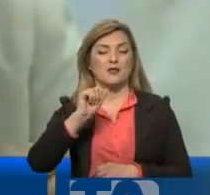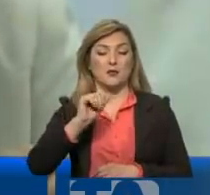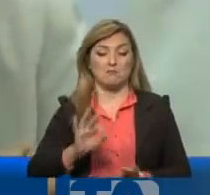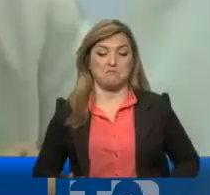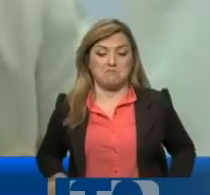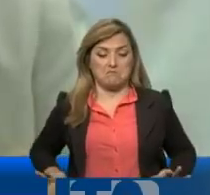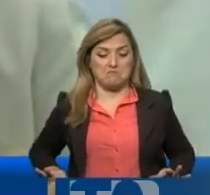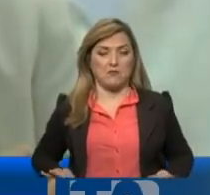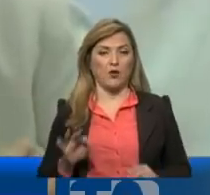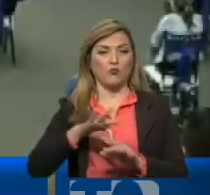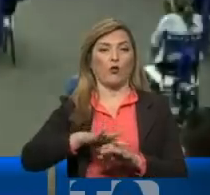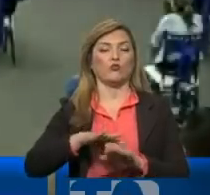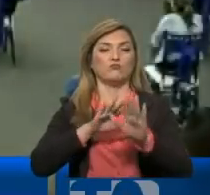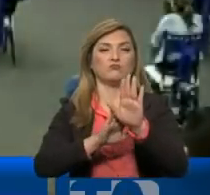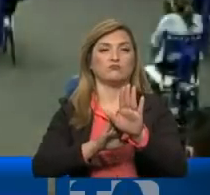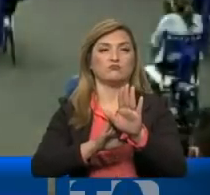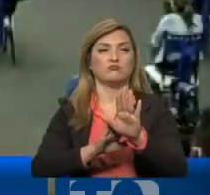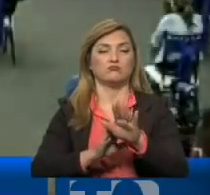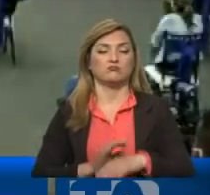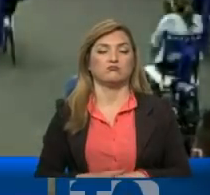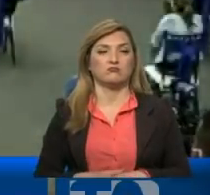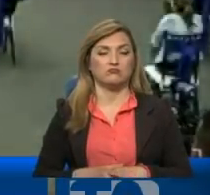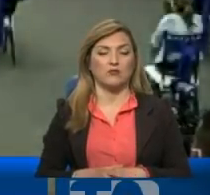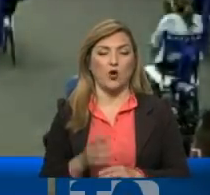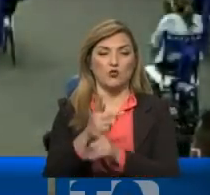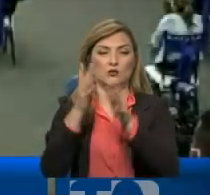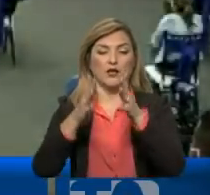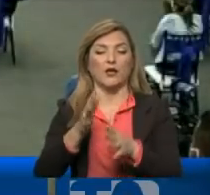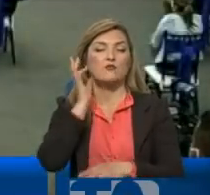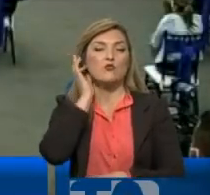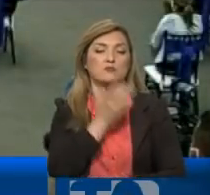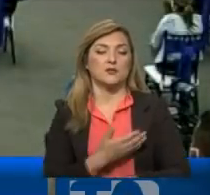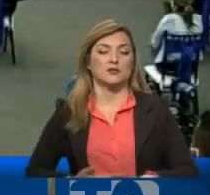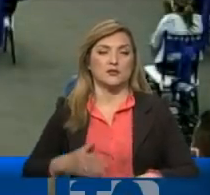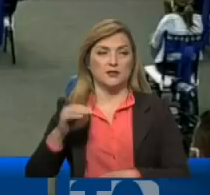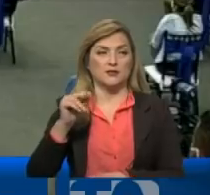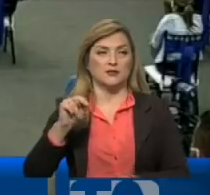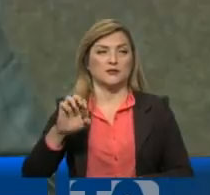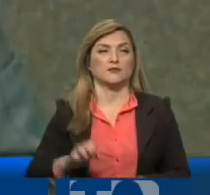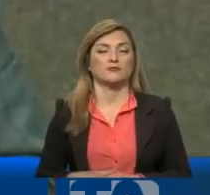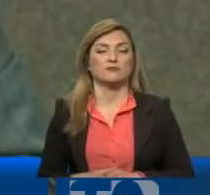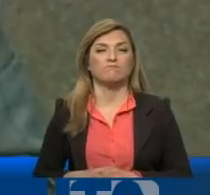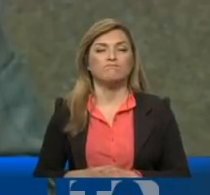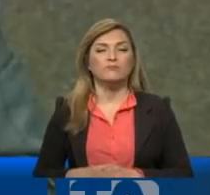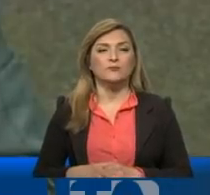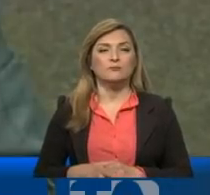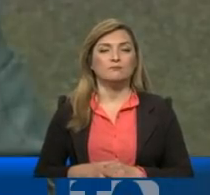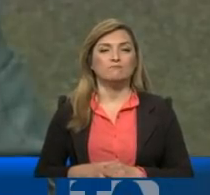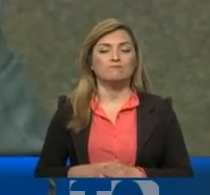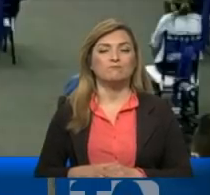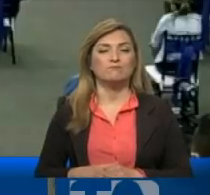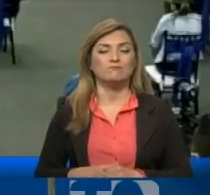y únicamente votaron a favor la consejera Estela Acero y la presidenta Diana Tamaín. El consejo